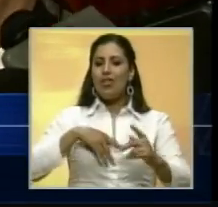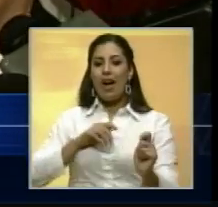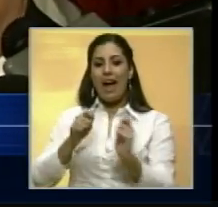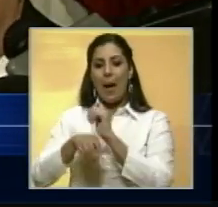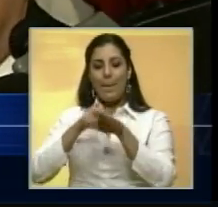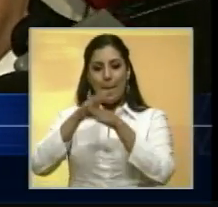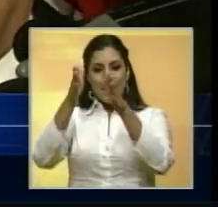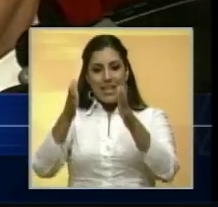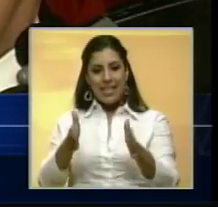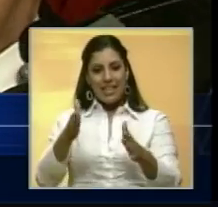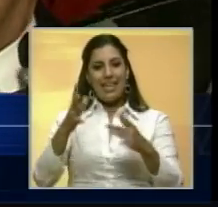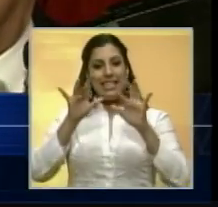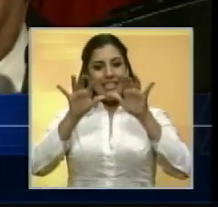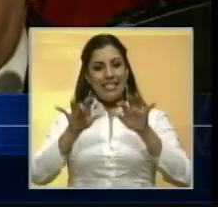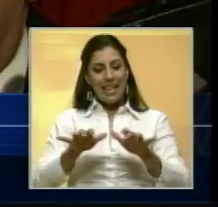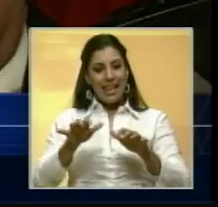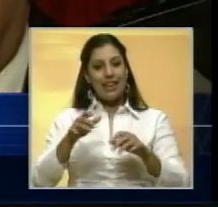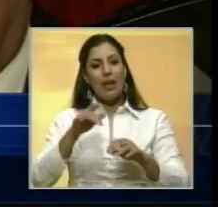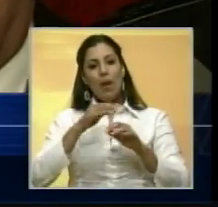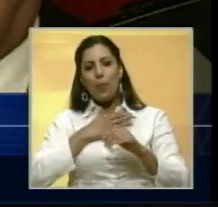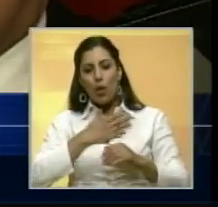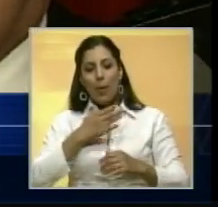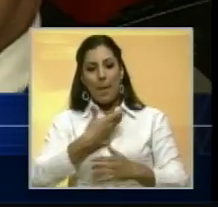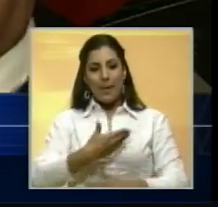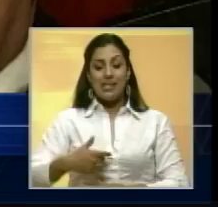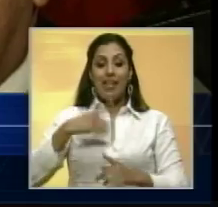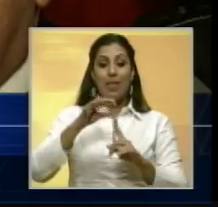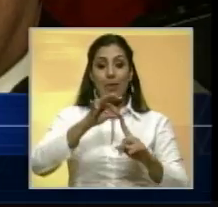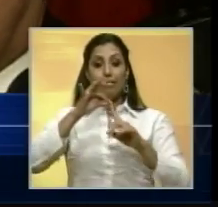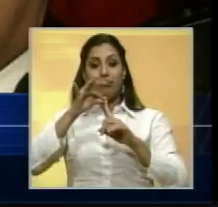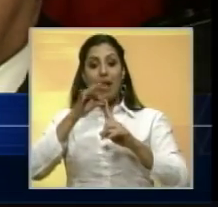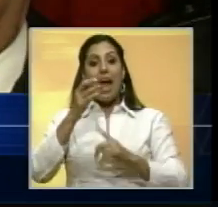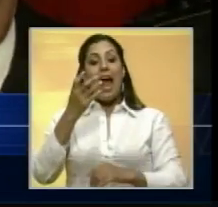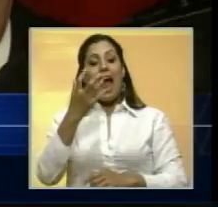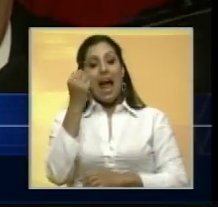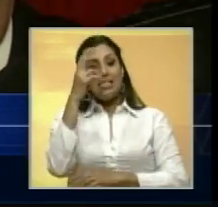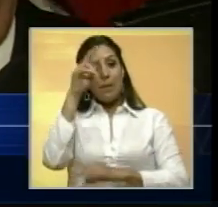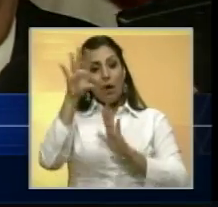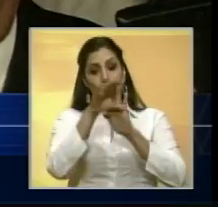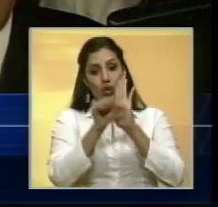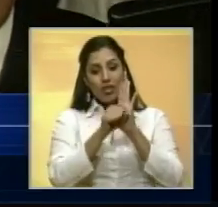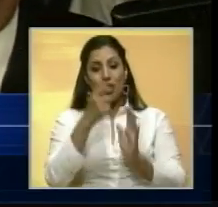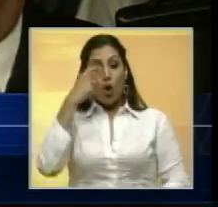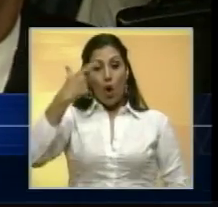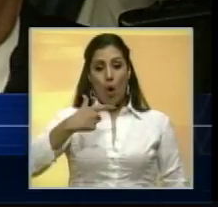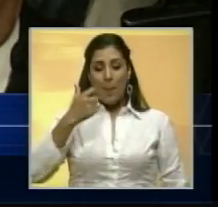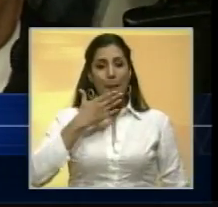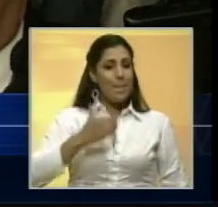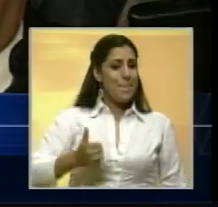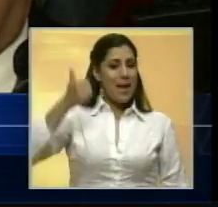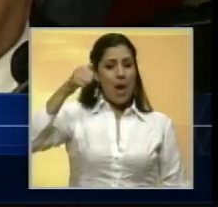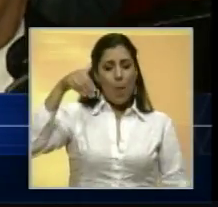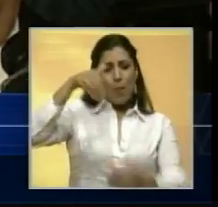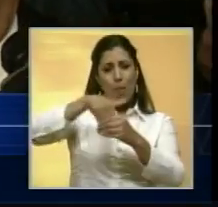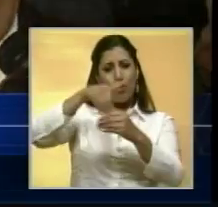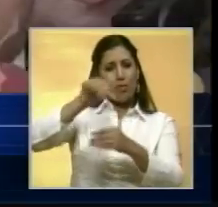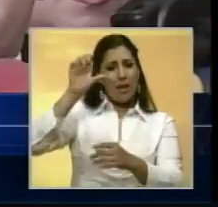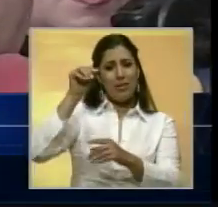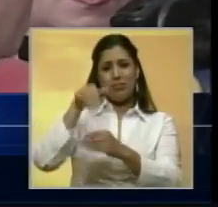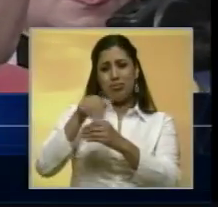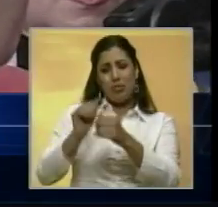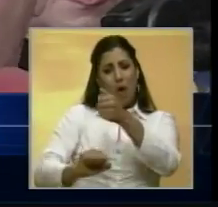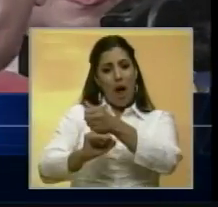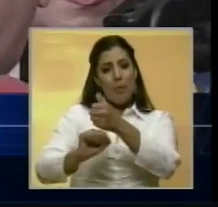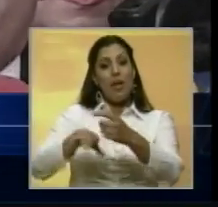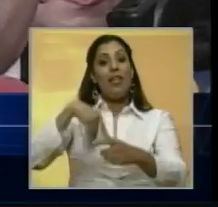de la Secretaría de la Presidencia. Luego fue electo miembro de la Asamblea Constituyente, convirtiéndose en el más votado del país. En